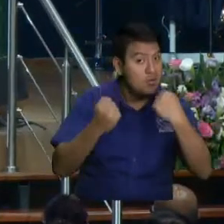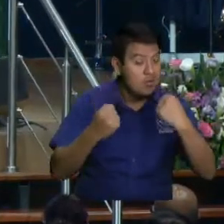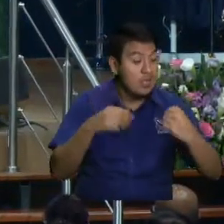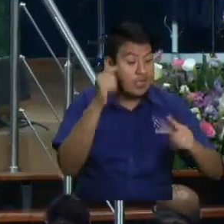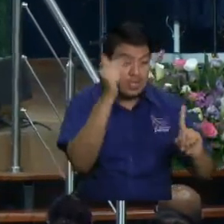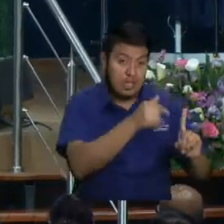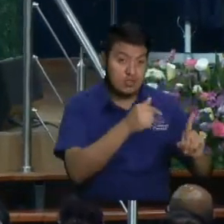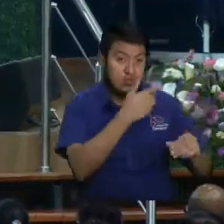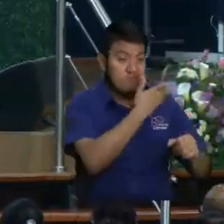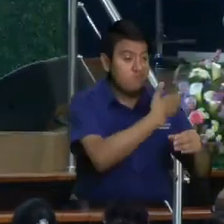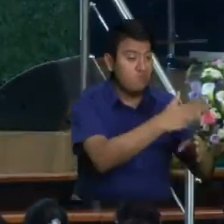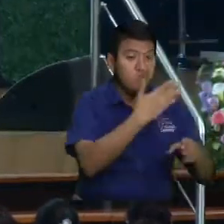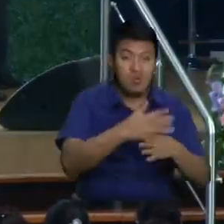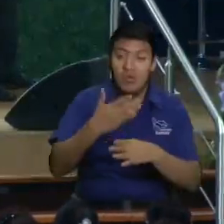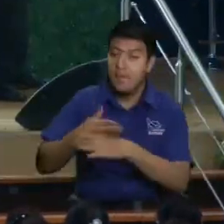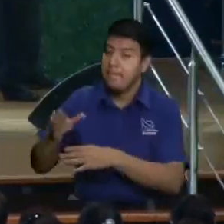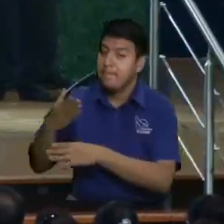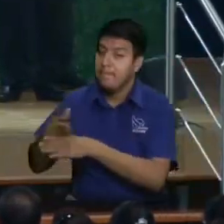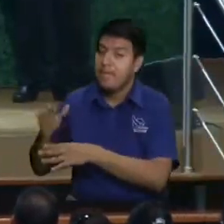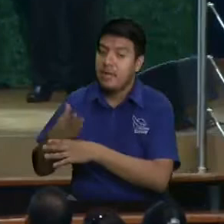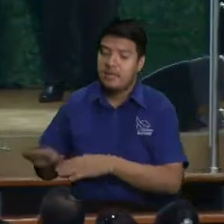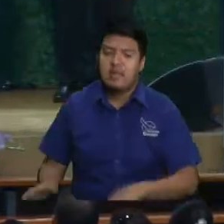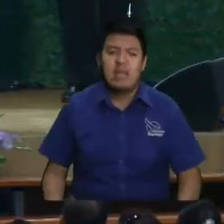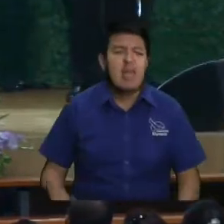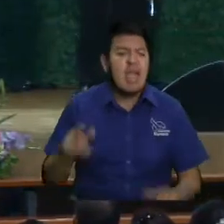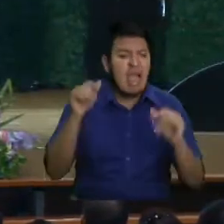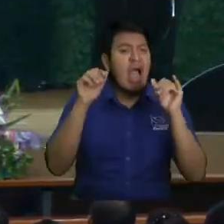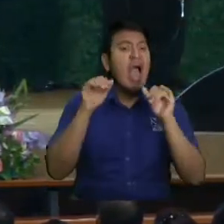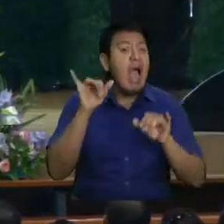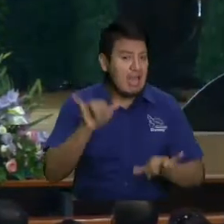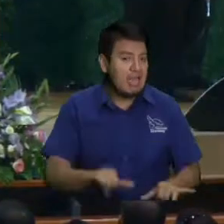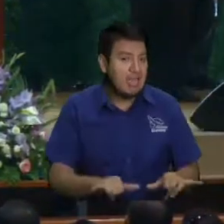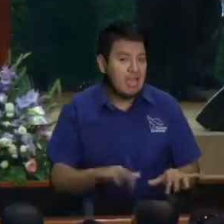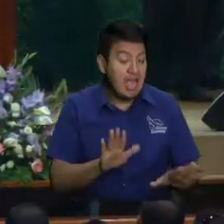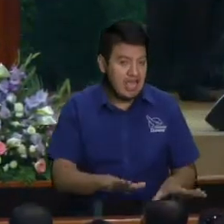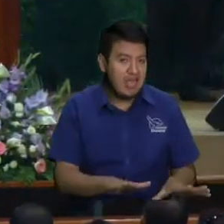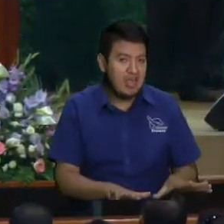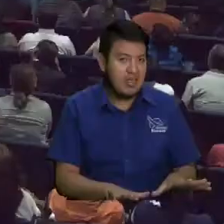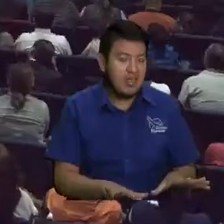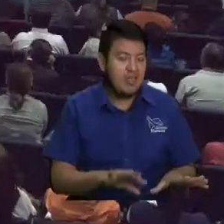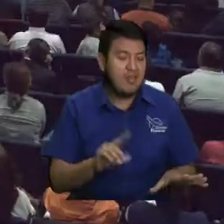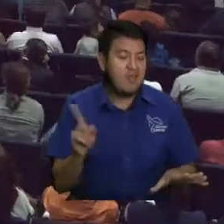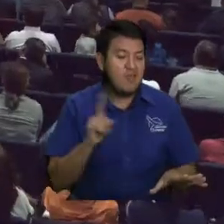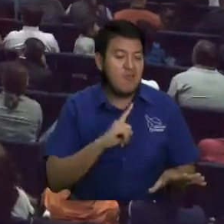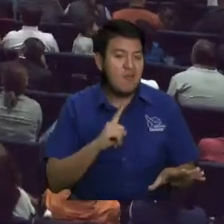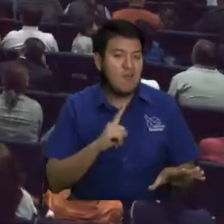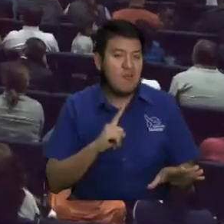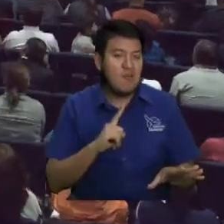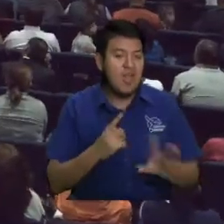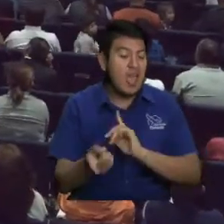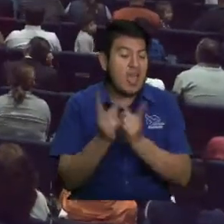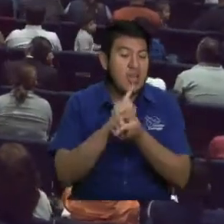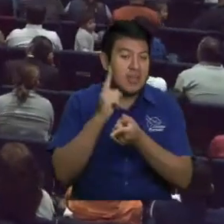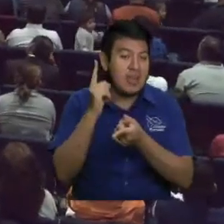traslada. Si aquí no hay que andar convenciendo a la gente con manoseándoles el alma.